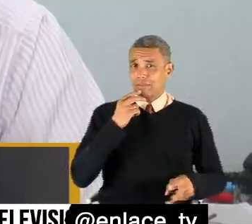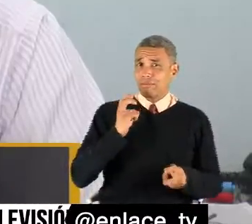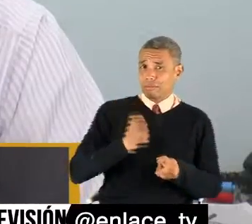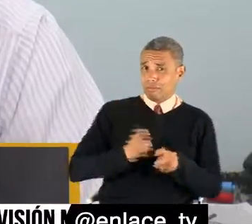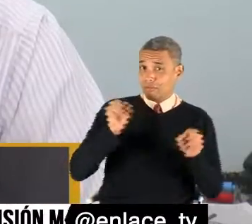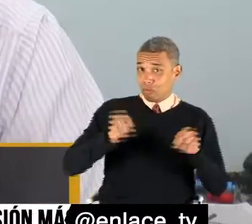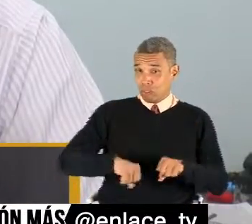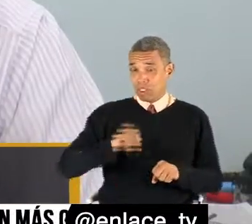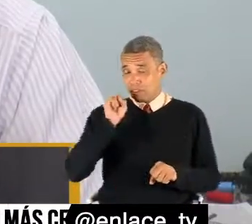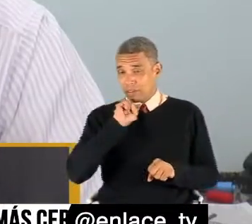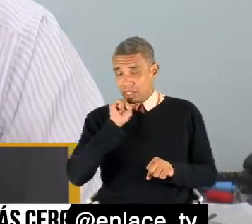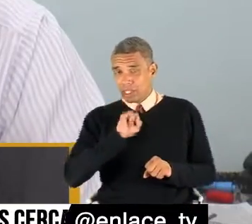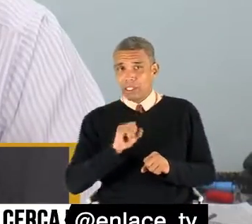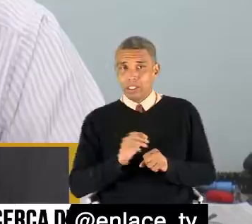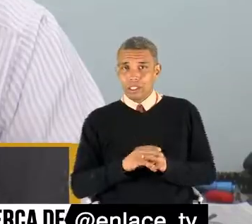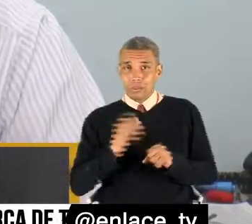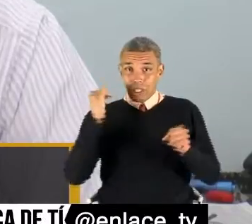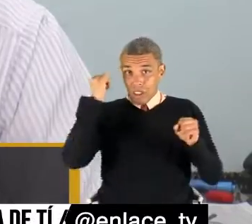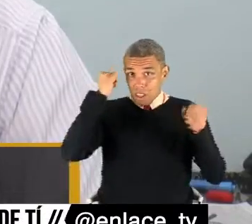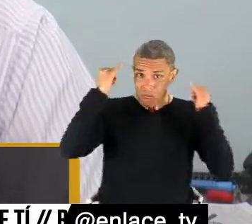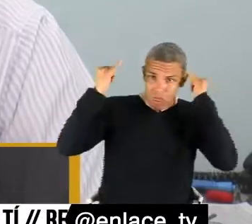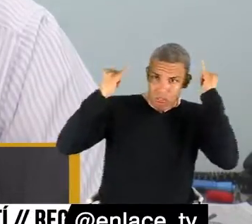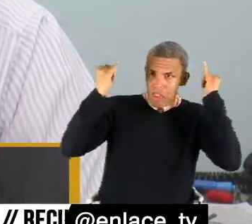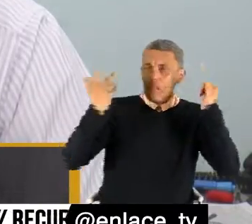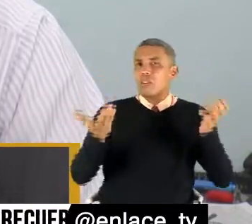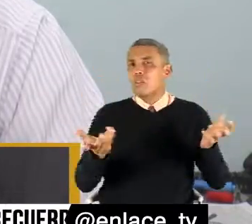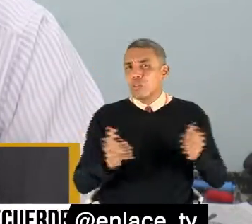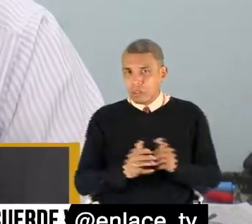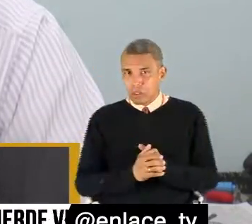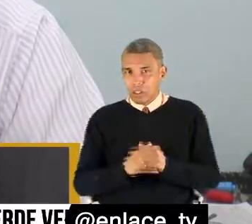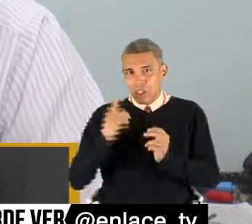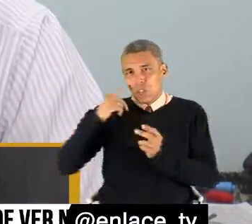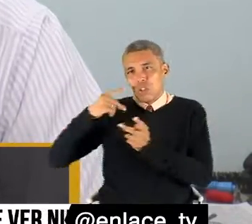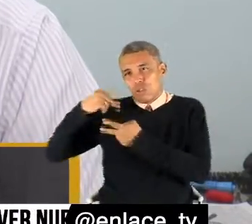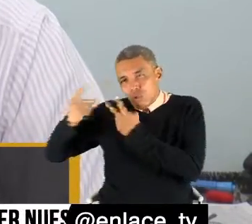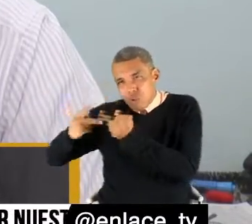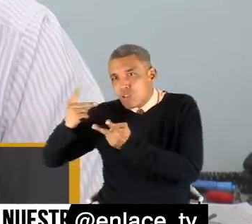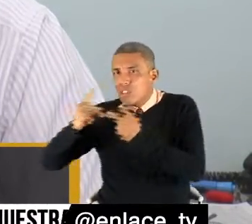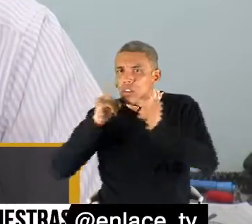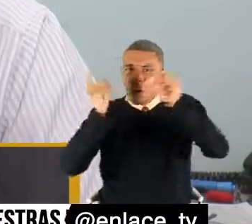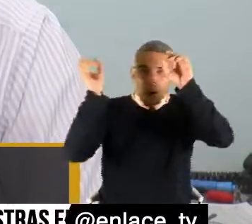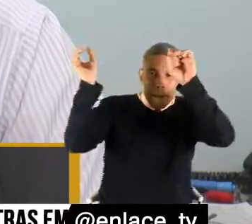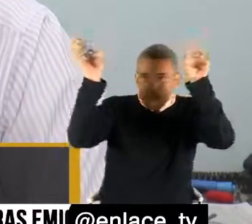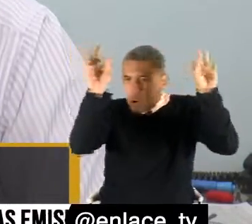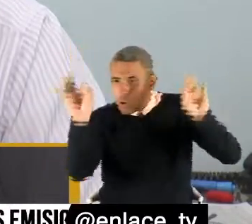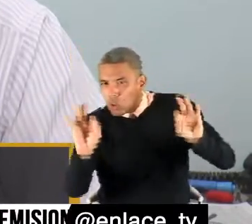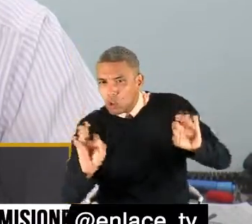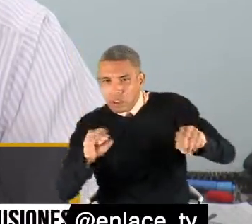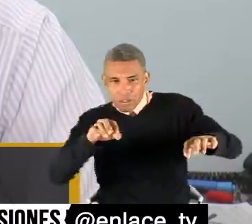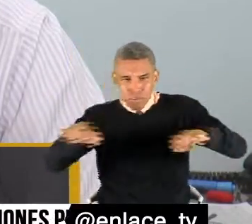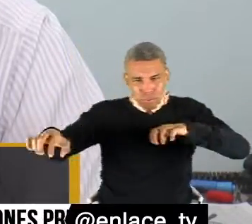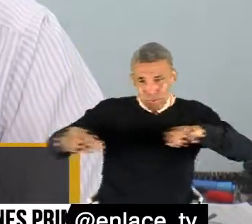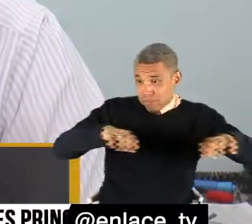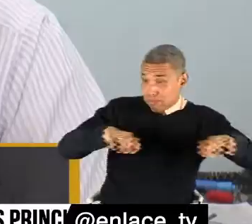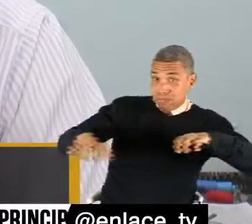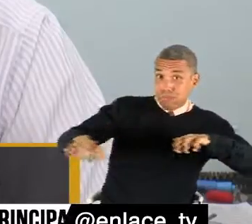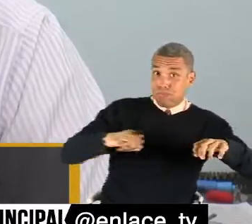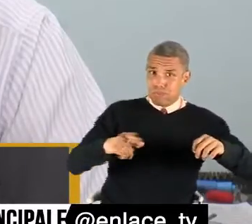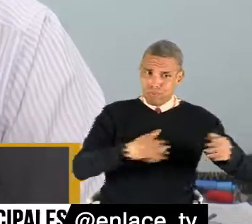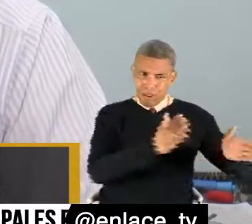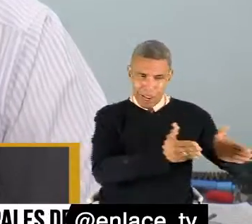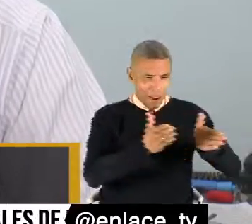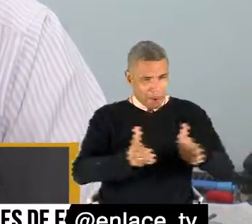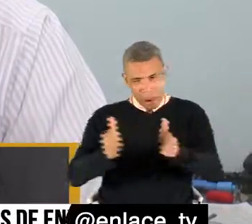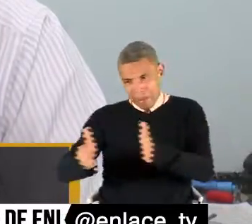Barranca Bermeja está encaminándose por unos temas logísticos que van a llevar a que la ciudad de una u otra